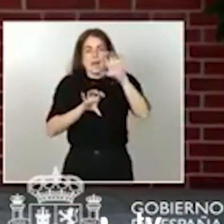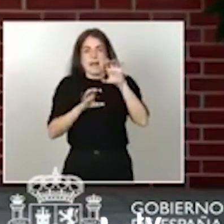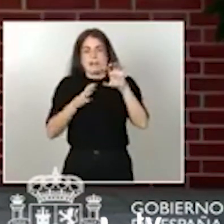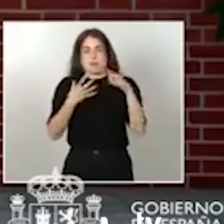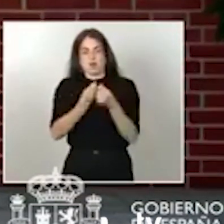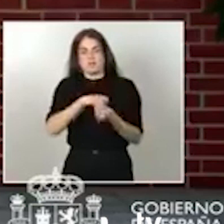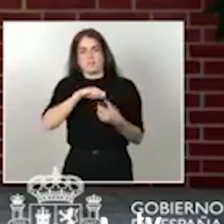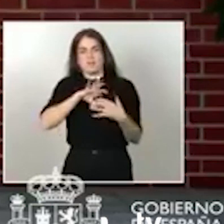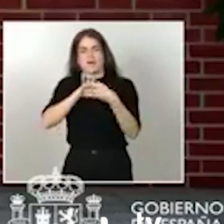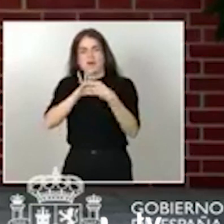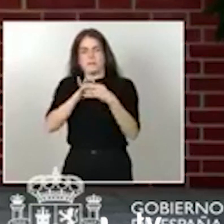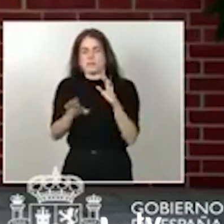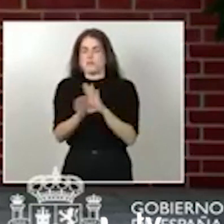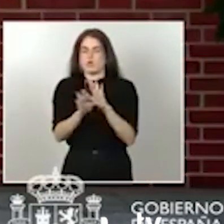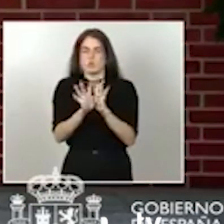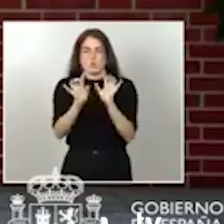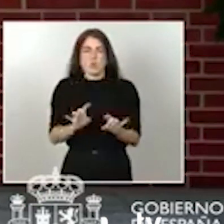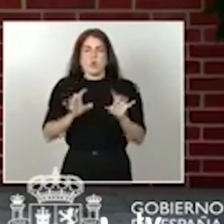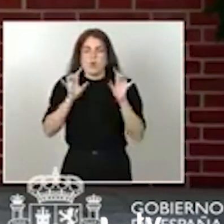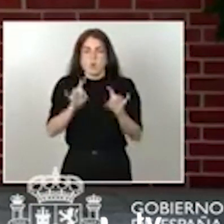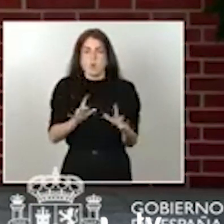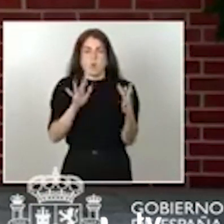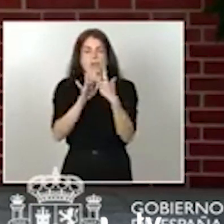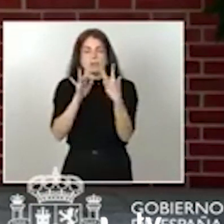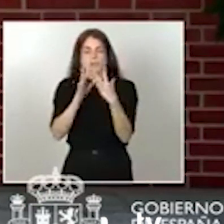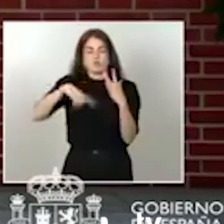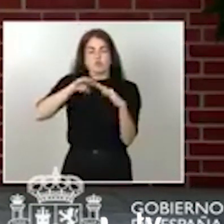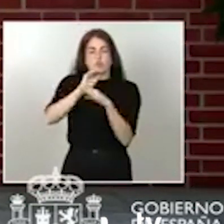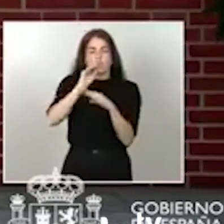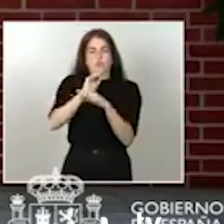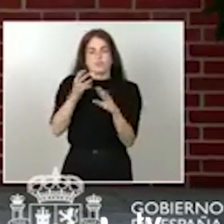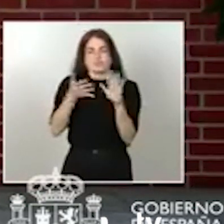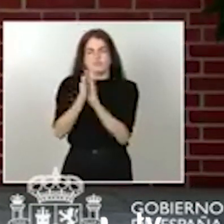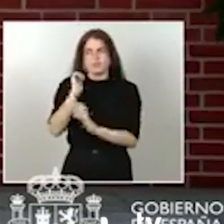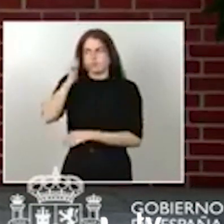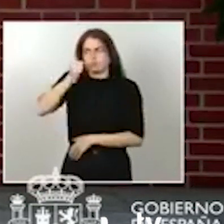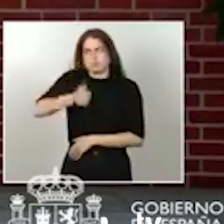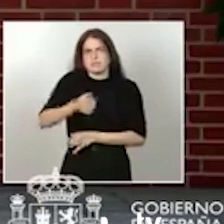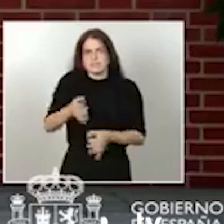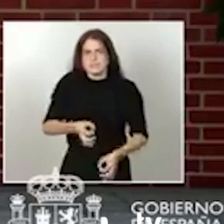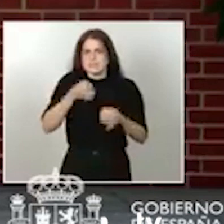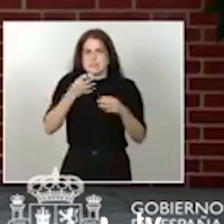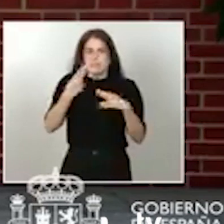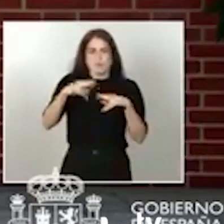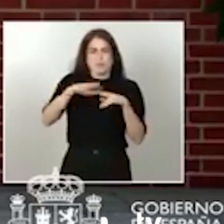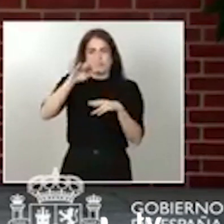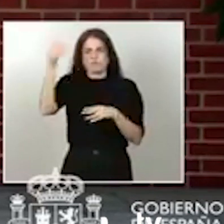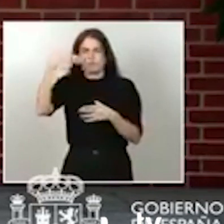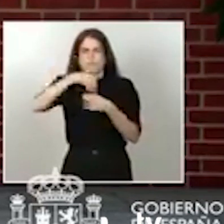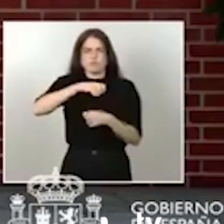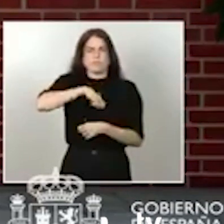el cuidado de nuestras relaciones ha formado parte desde siempre de la política exterior española también de mi gobierno